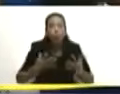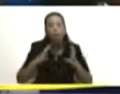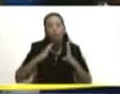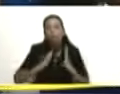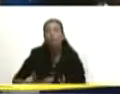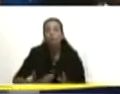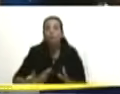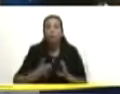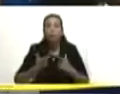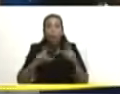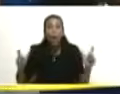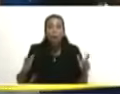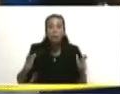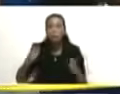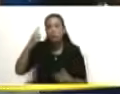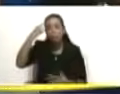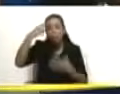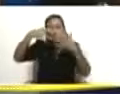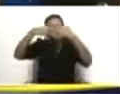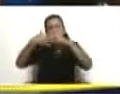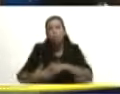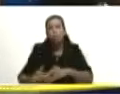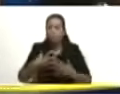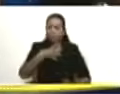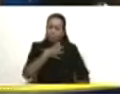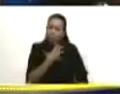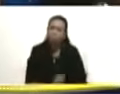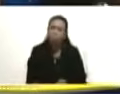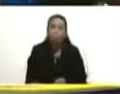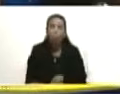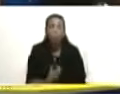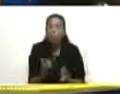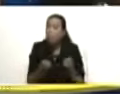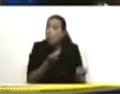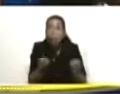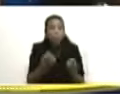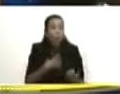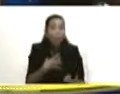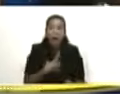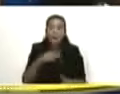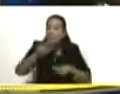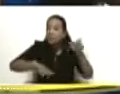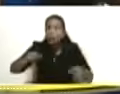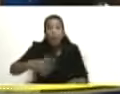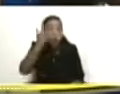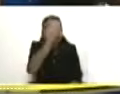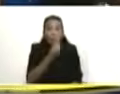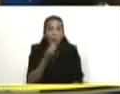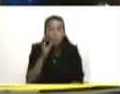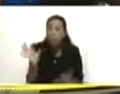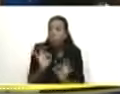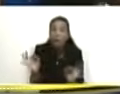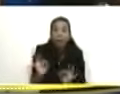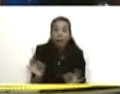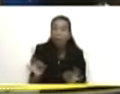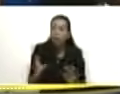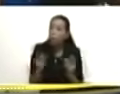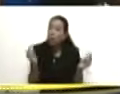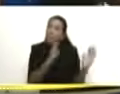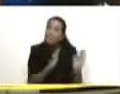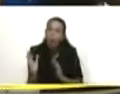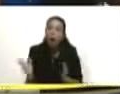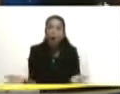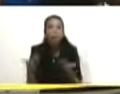emocional y generan estados de depresión que se hacen a veces inmanejables para mucha gente. En este caso, vamos a activar este